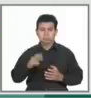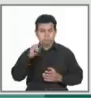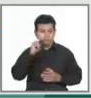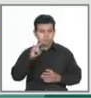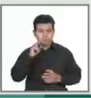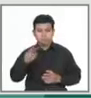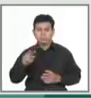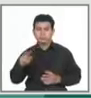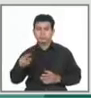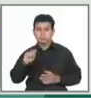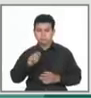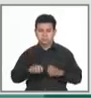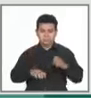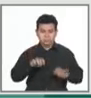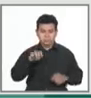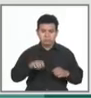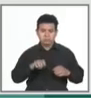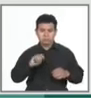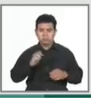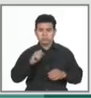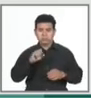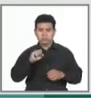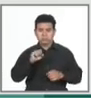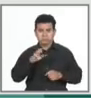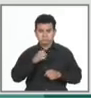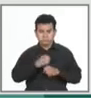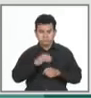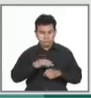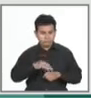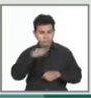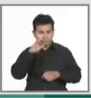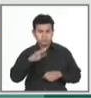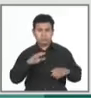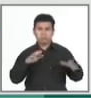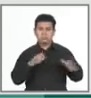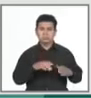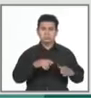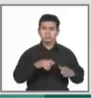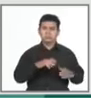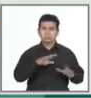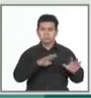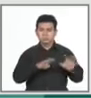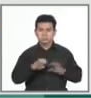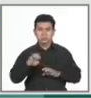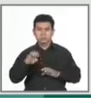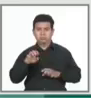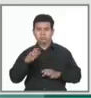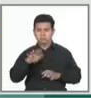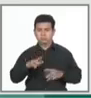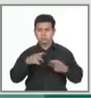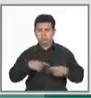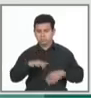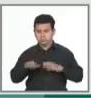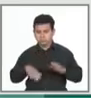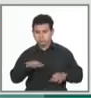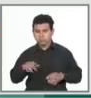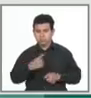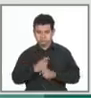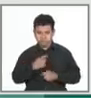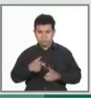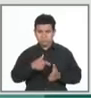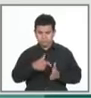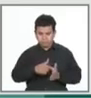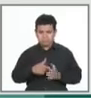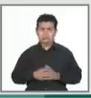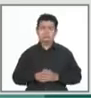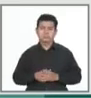resalta que el grupo de edad mayores de 65 años con 910 defunciones ocupa el primer lugar